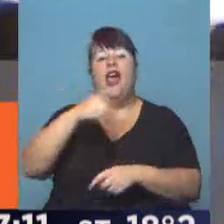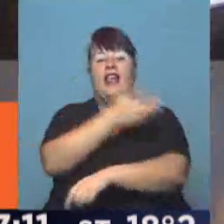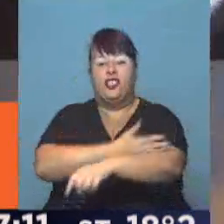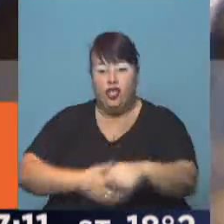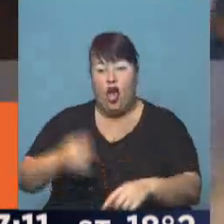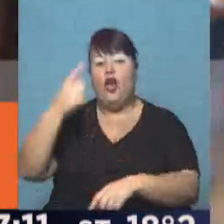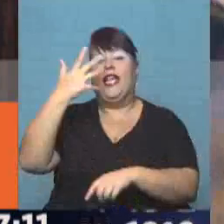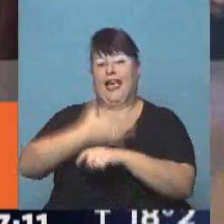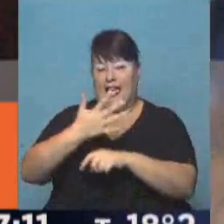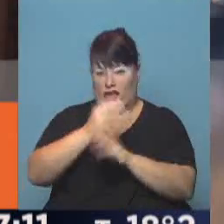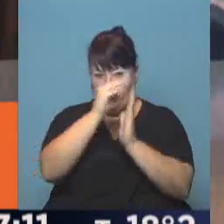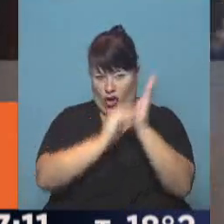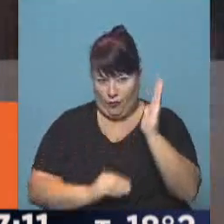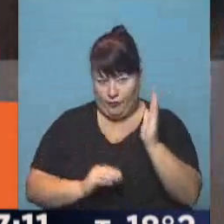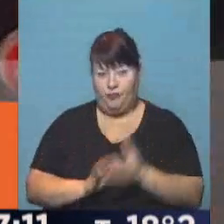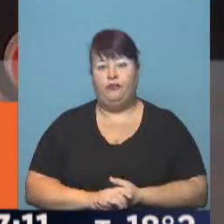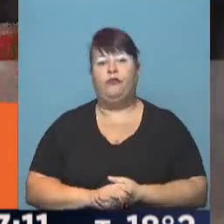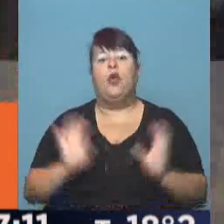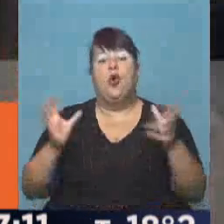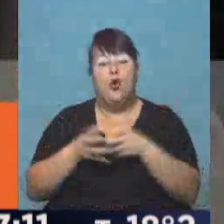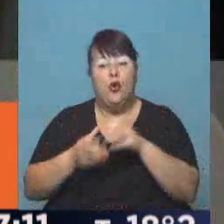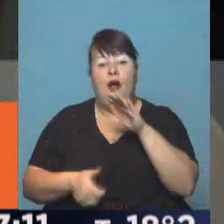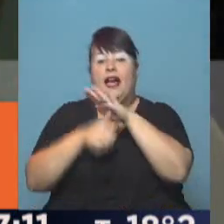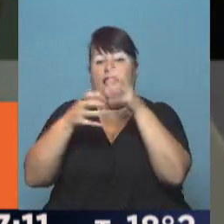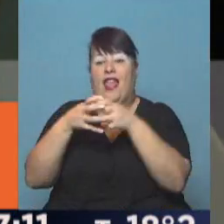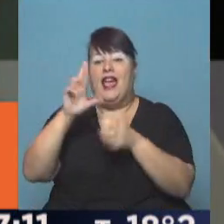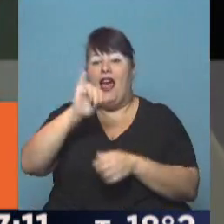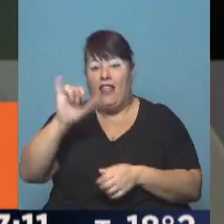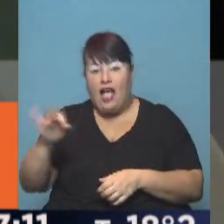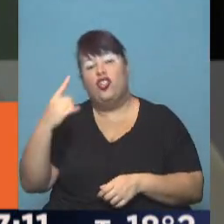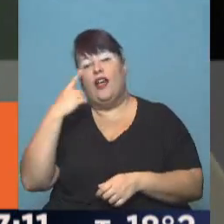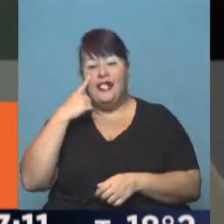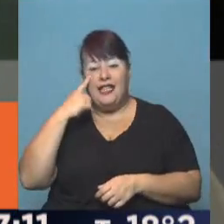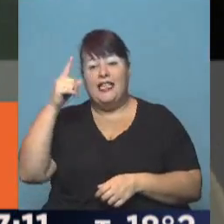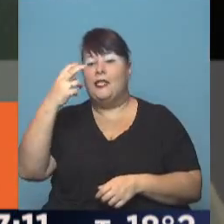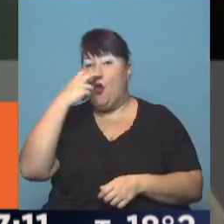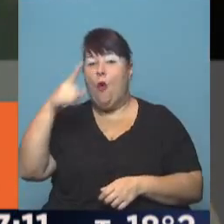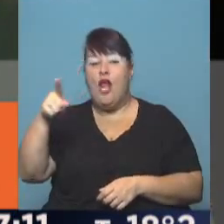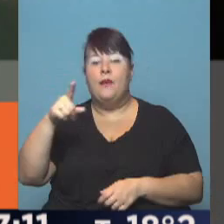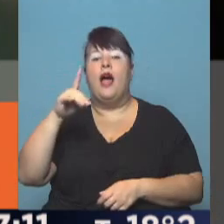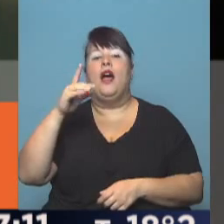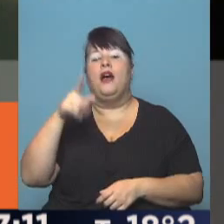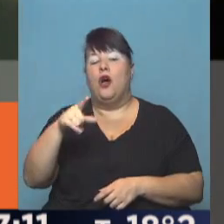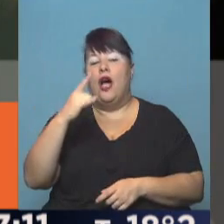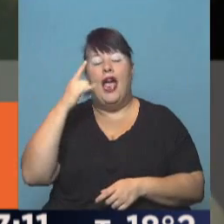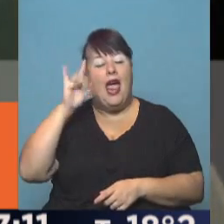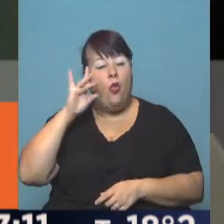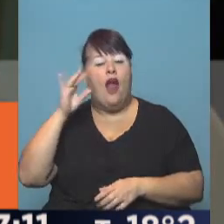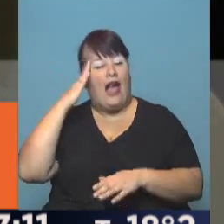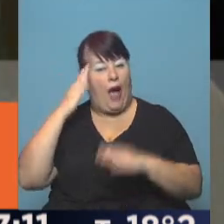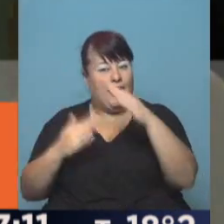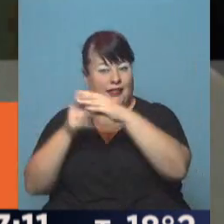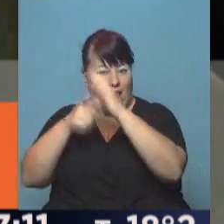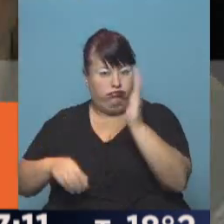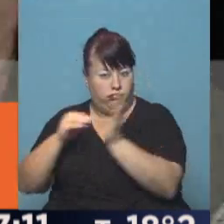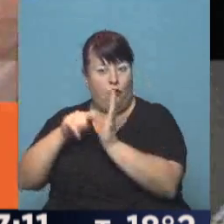scioli en el quinto lugar el sector que lidera randazo tiene al intendente de bolívar eduardo bucca como cabeza de lista en la